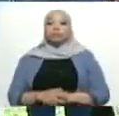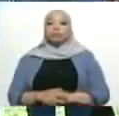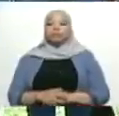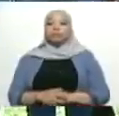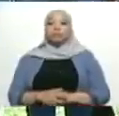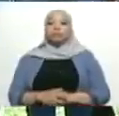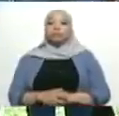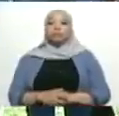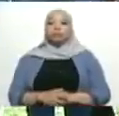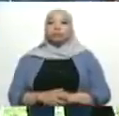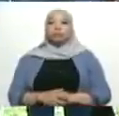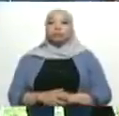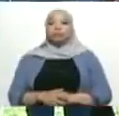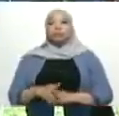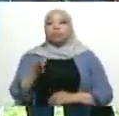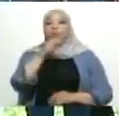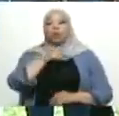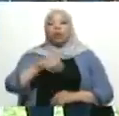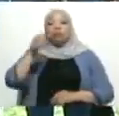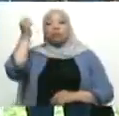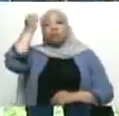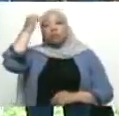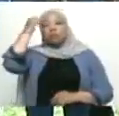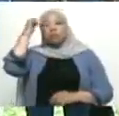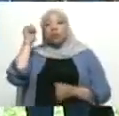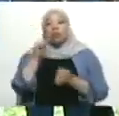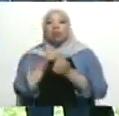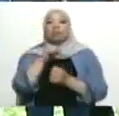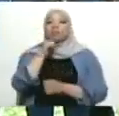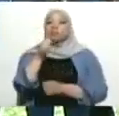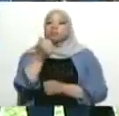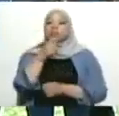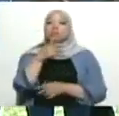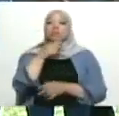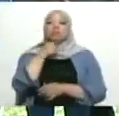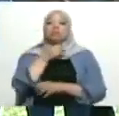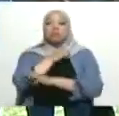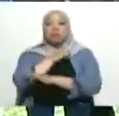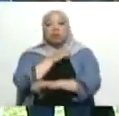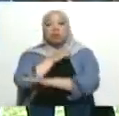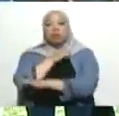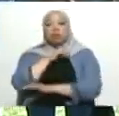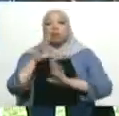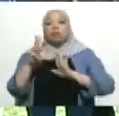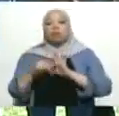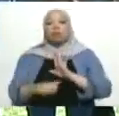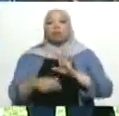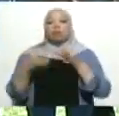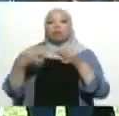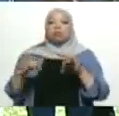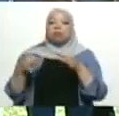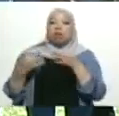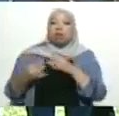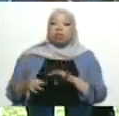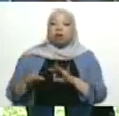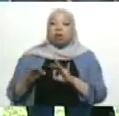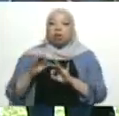Un coco seco. Esos no aman la patria. Son ambiciosos, ladrones, pillos de naturaleza,